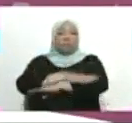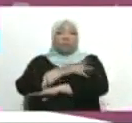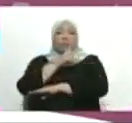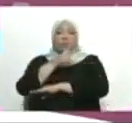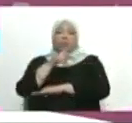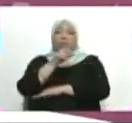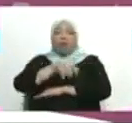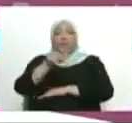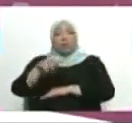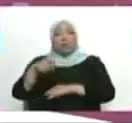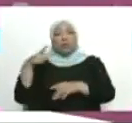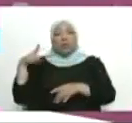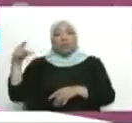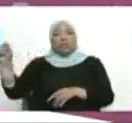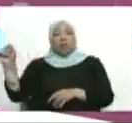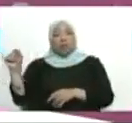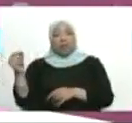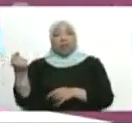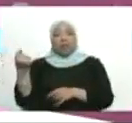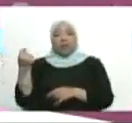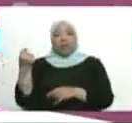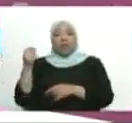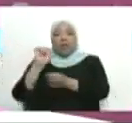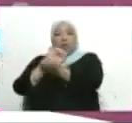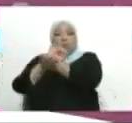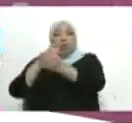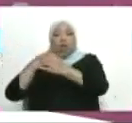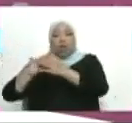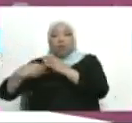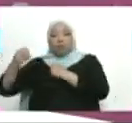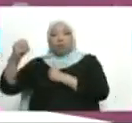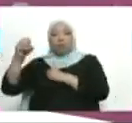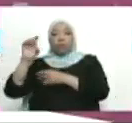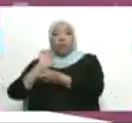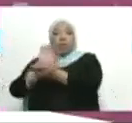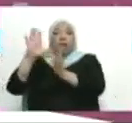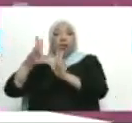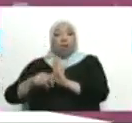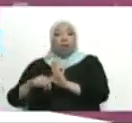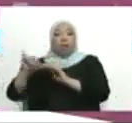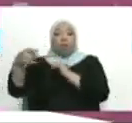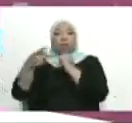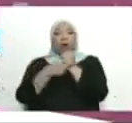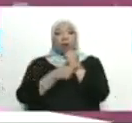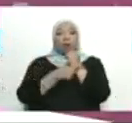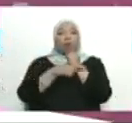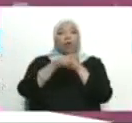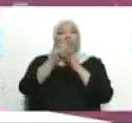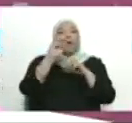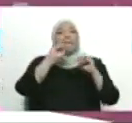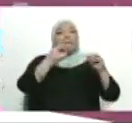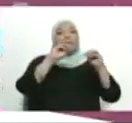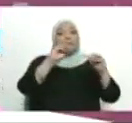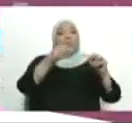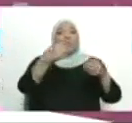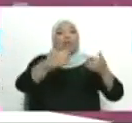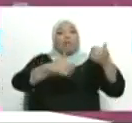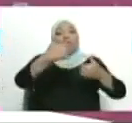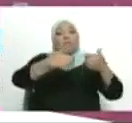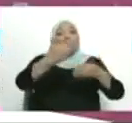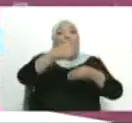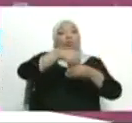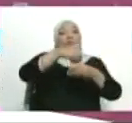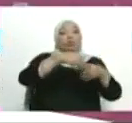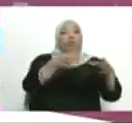que un bandido se vaya como prófugo de la justicia y ladrón que es, se vaya a pedir primarias desde Miami, y si